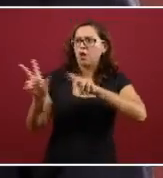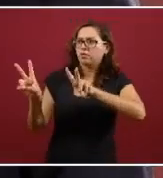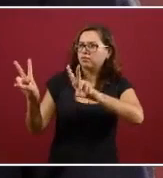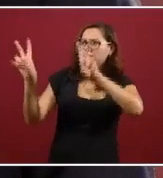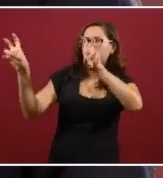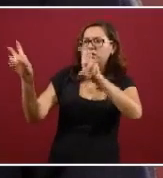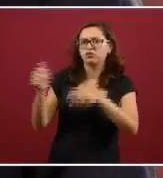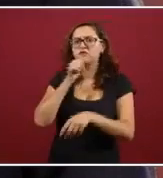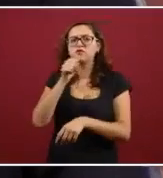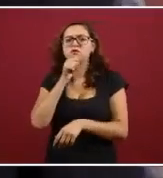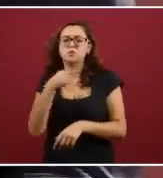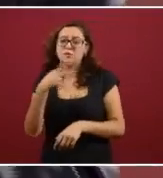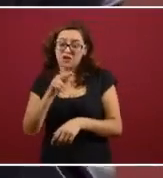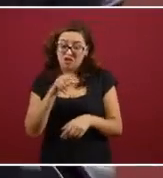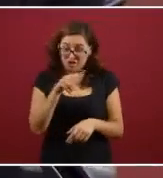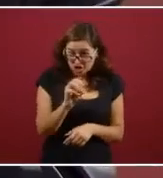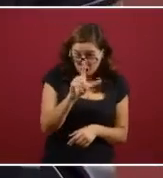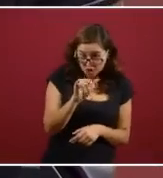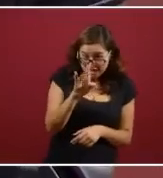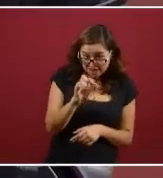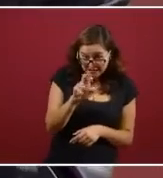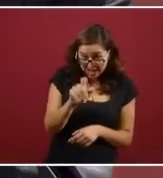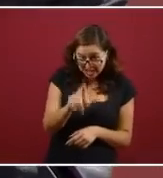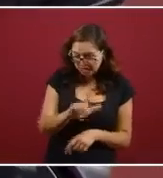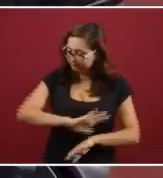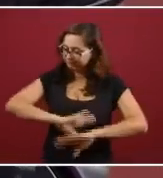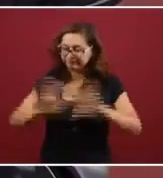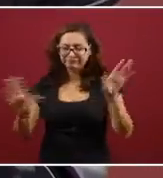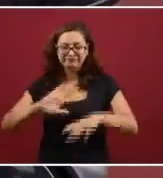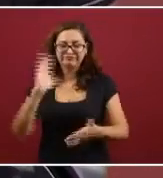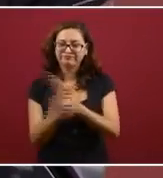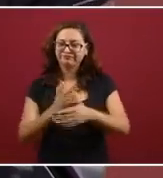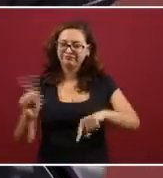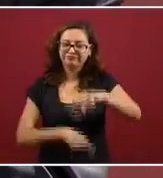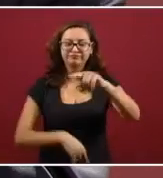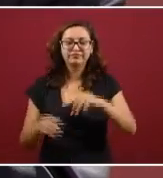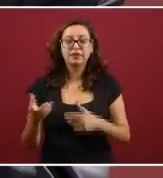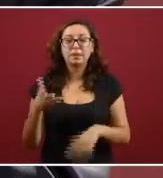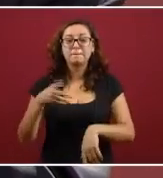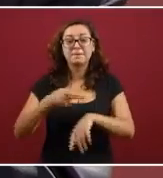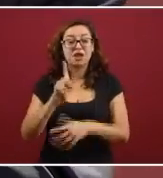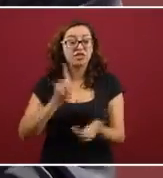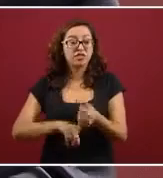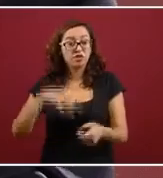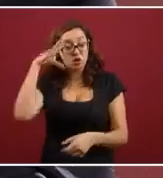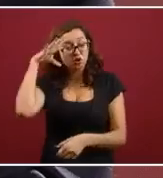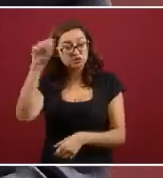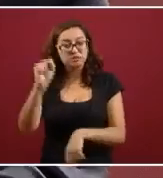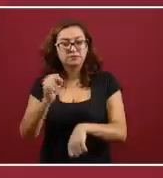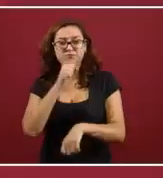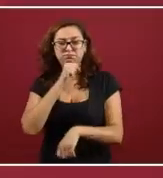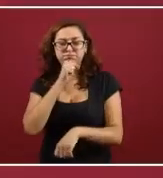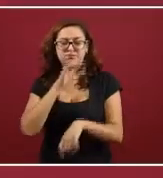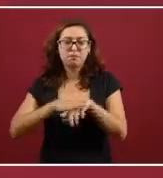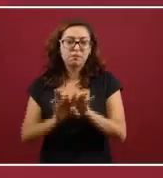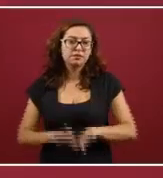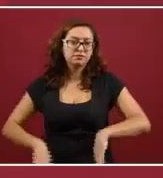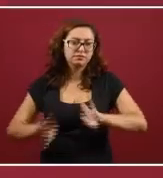mismo. Y lo conceptual, lo fundamental, está en el documento,